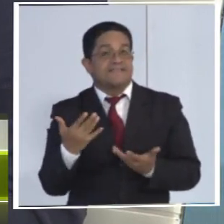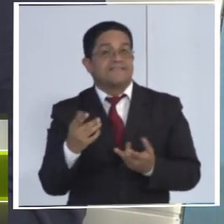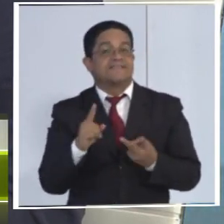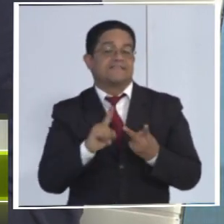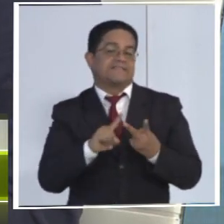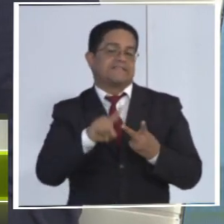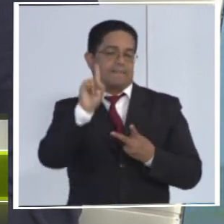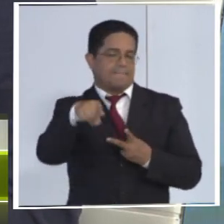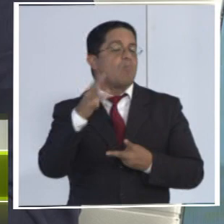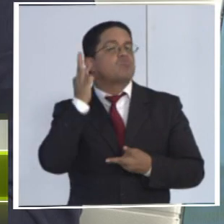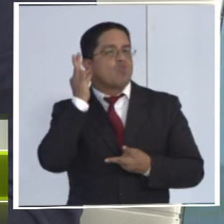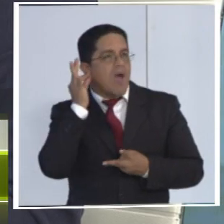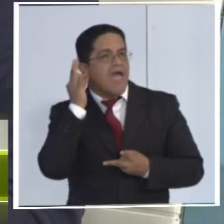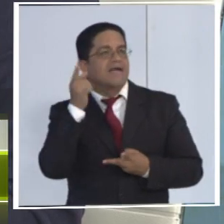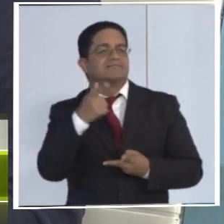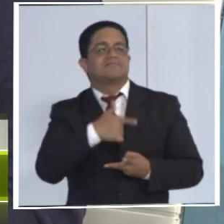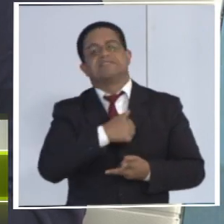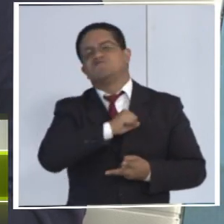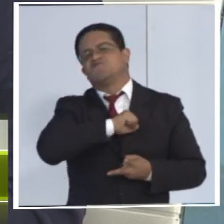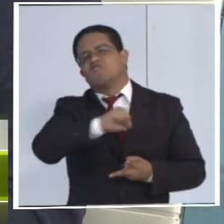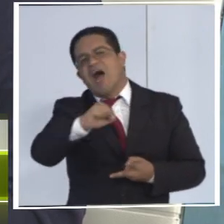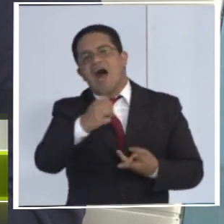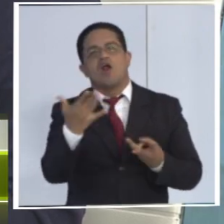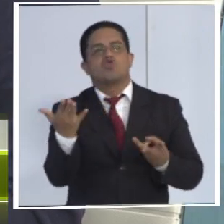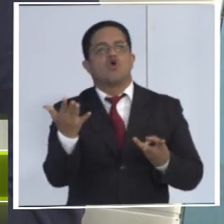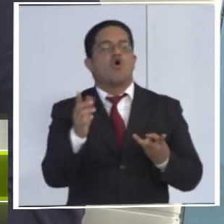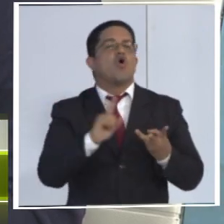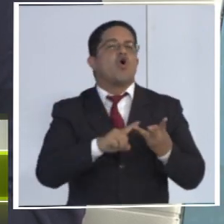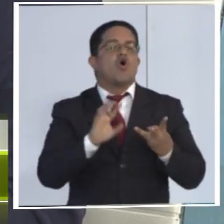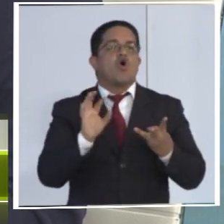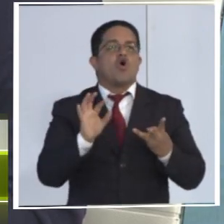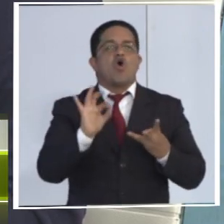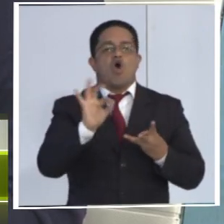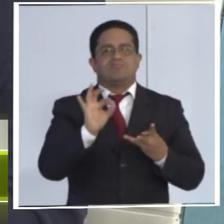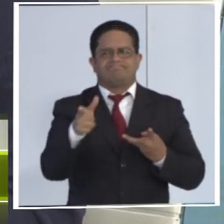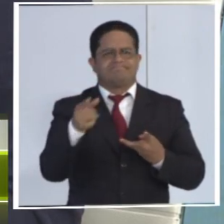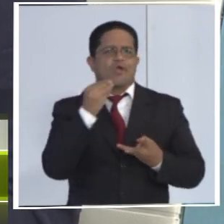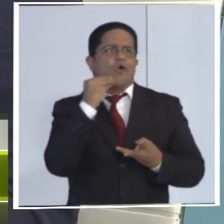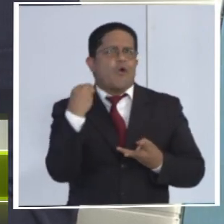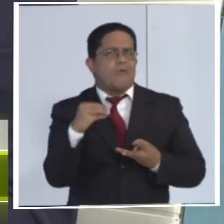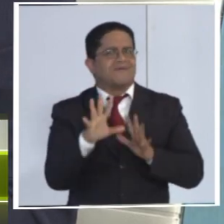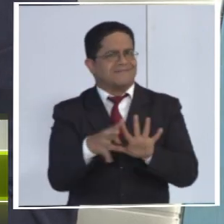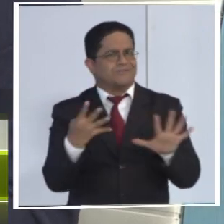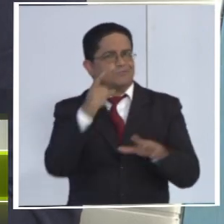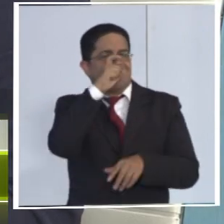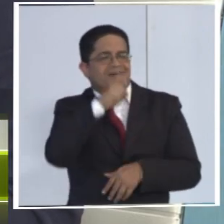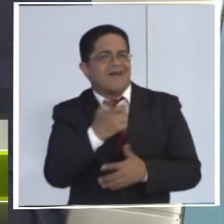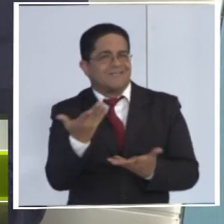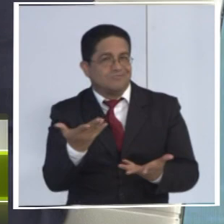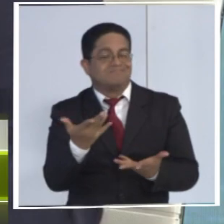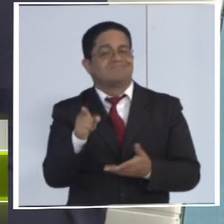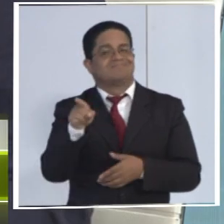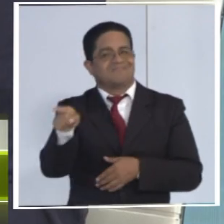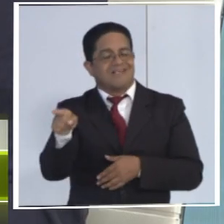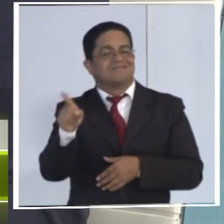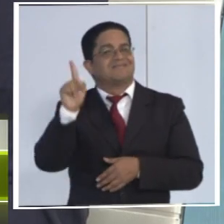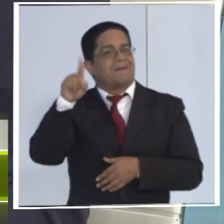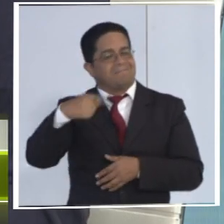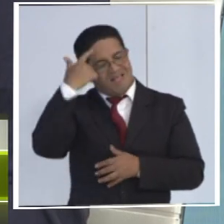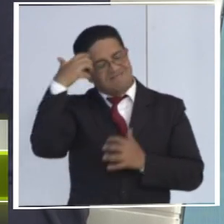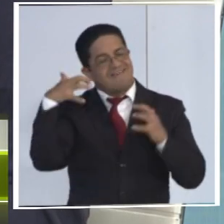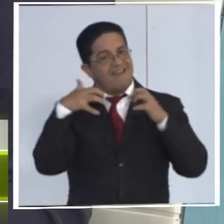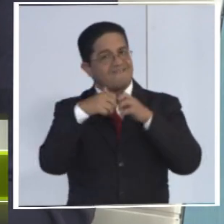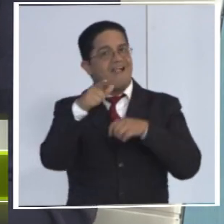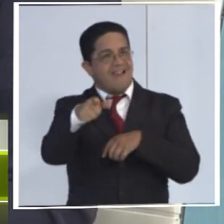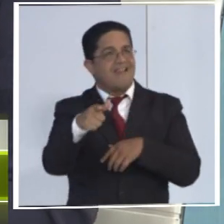también mujeres, con infartos fulminantes, incluso con una edad, por ejemplo, de 19 años. Entonces también en la parte cerebral ha